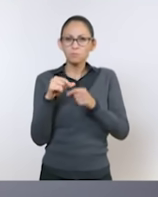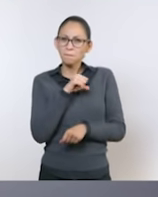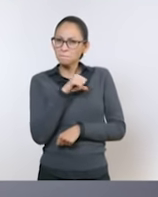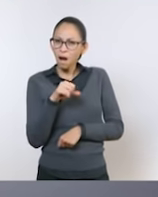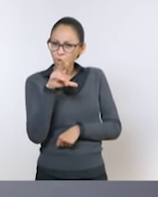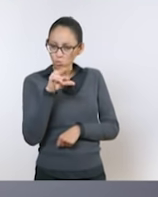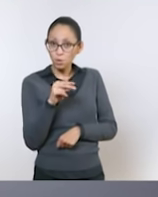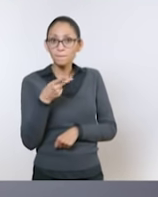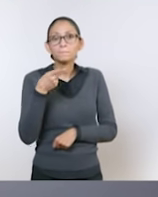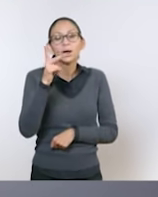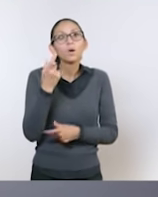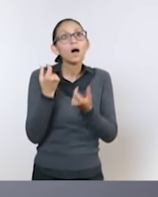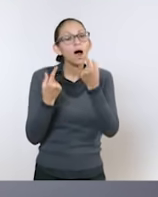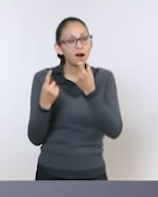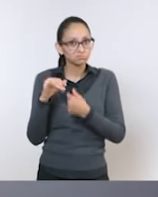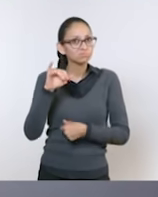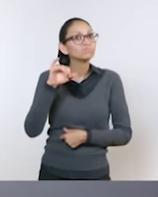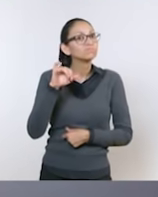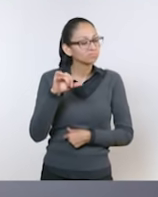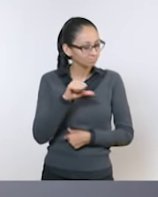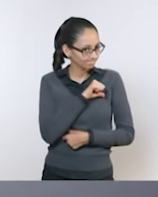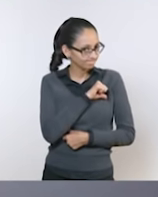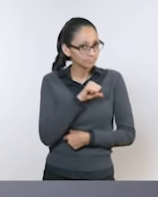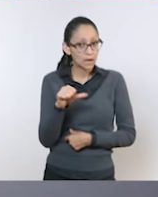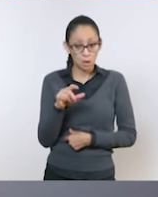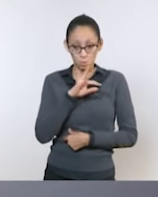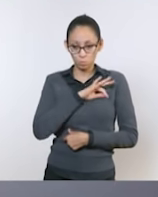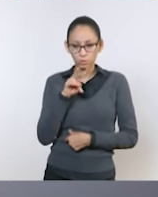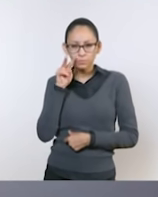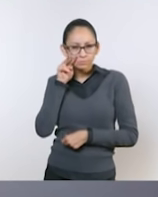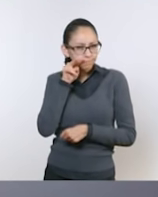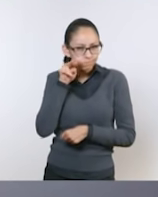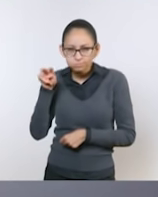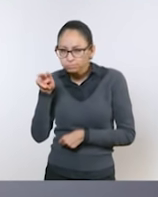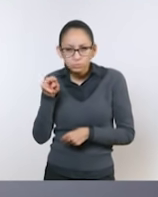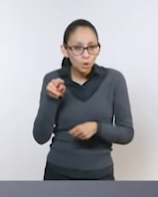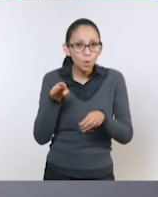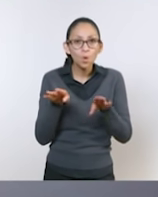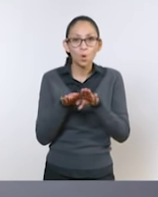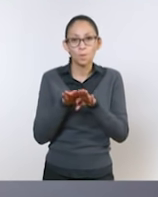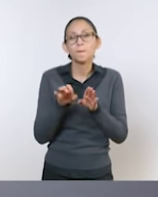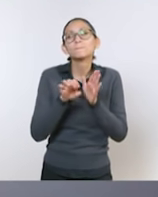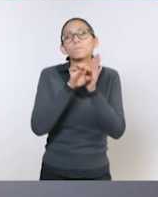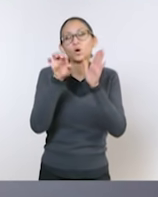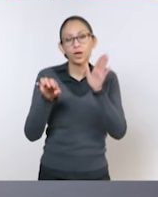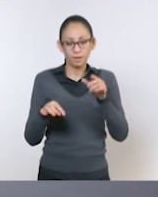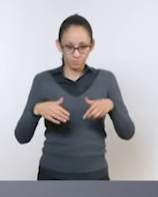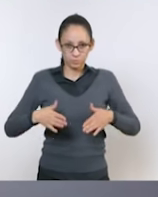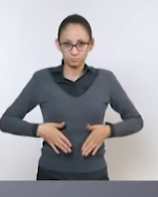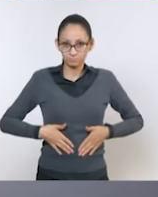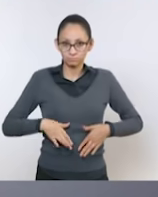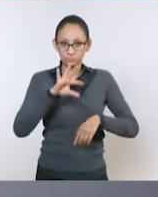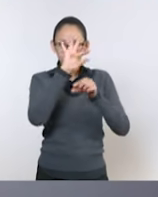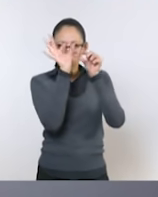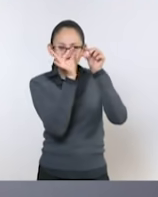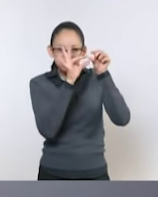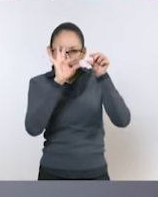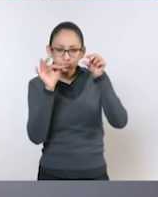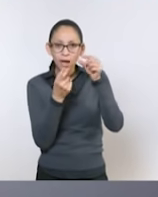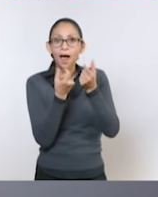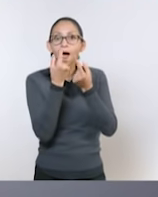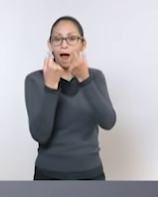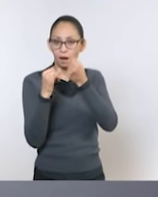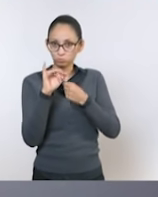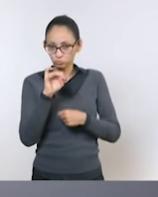cuerpo que no nos dañan y otros que sí nos dañan. Entonces podemos distinguir entre estos dos, como por ejemplo los de la flora